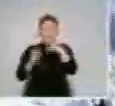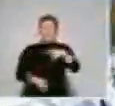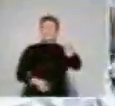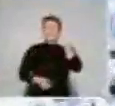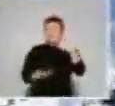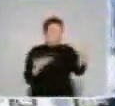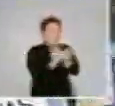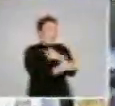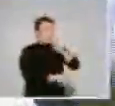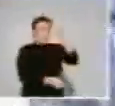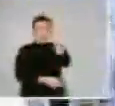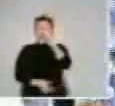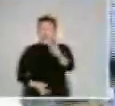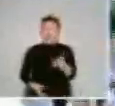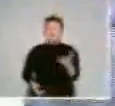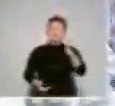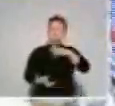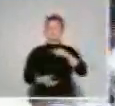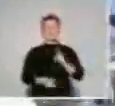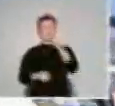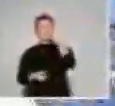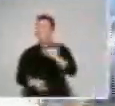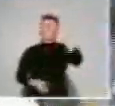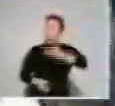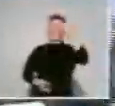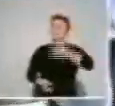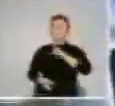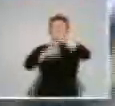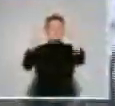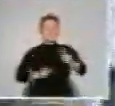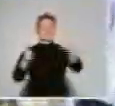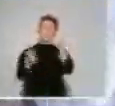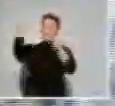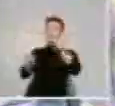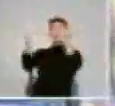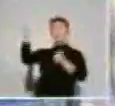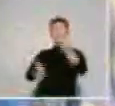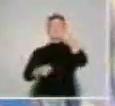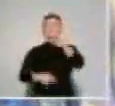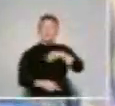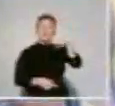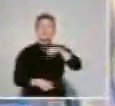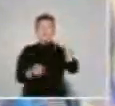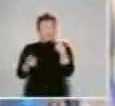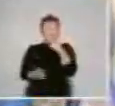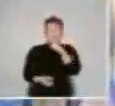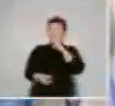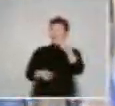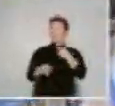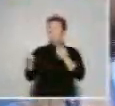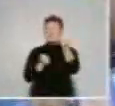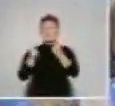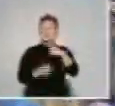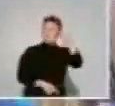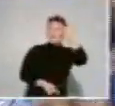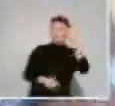costumbres que al cambiar el que aprendí. Primera importante la forma de conducir. Aunque parezca extraño se conduce por